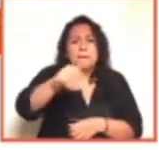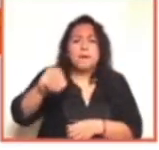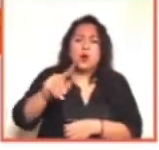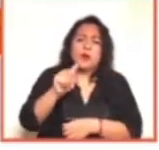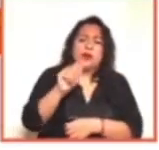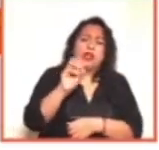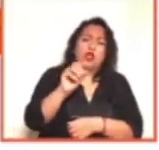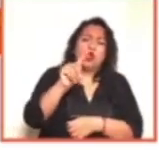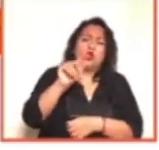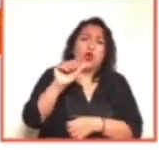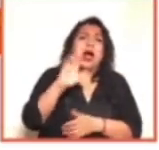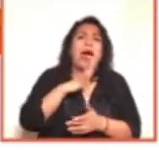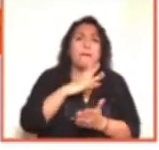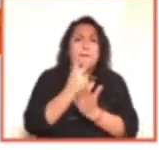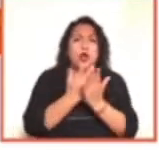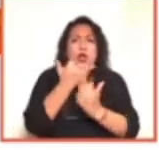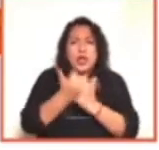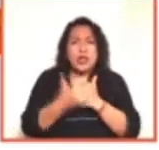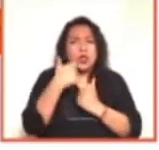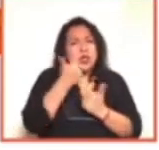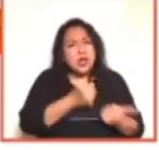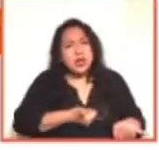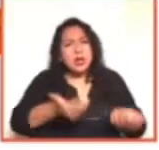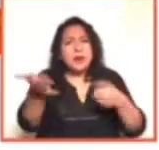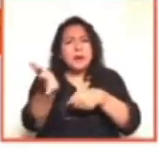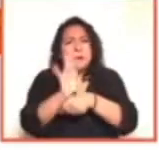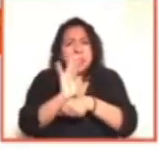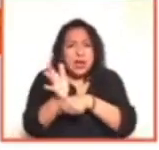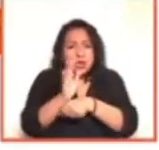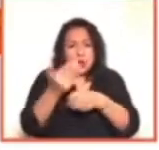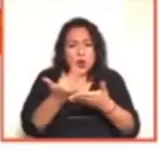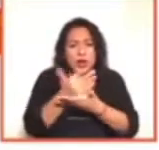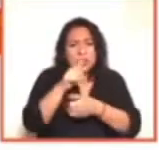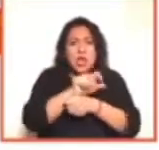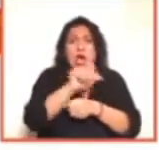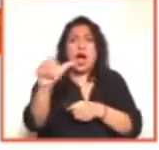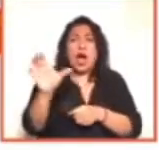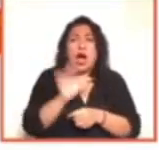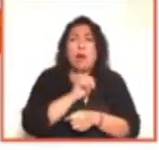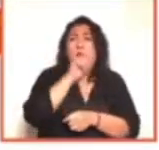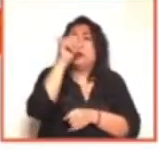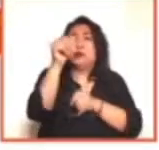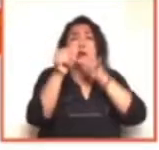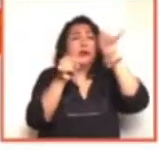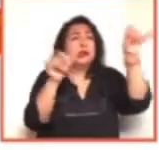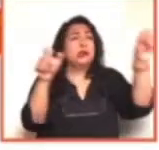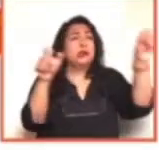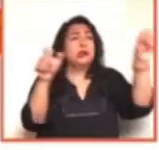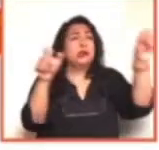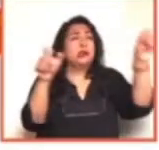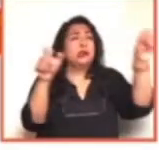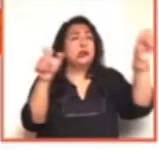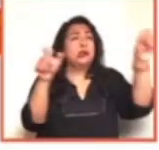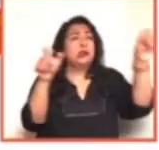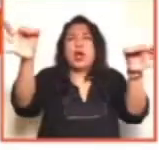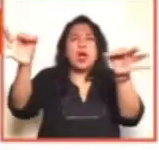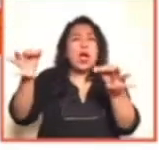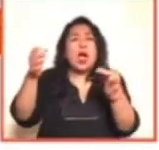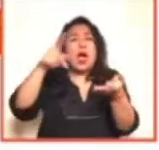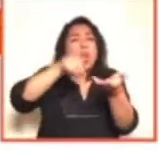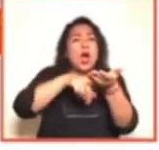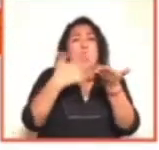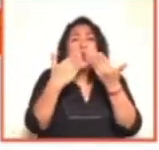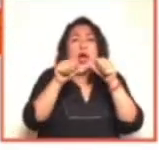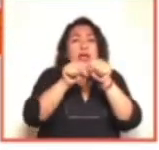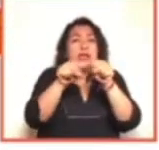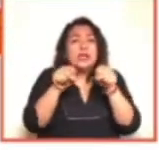llevar películas nacionales a las comunidades más lejanas de México, sobre todo a las que no cuentan con una sala de proyección cinematográfica, y